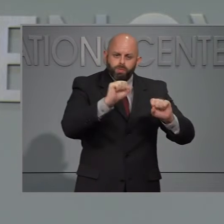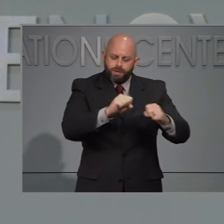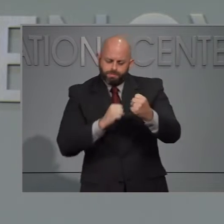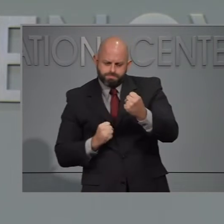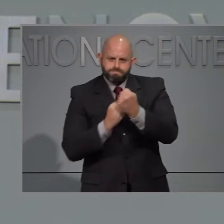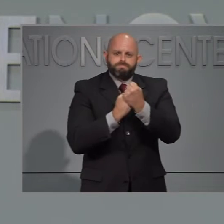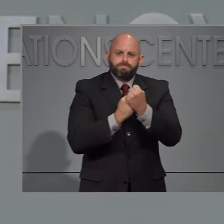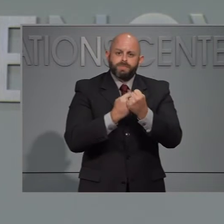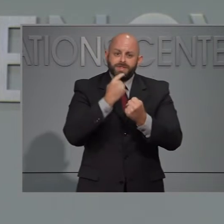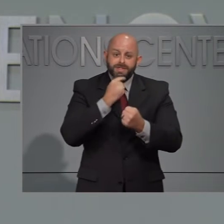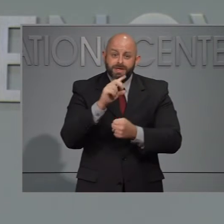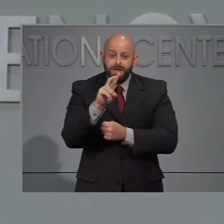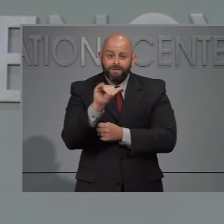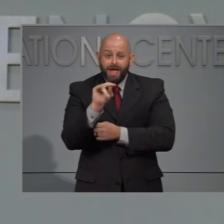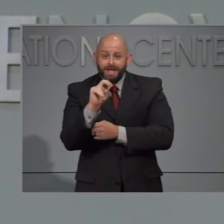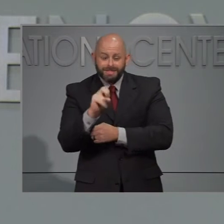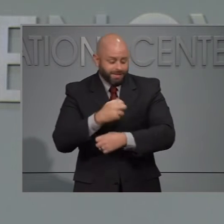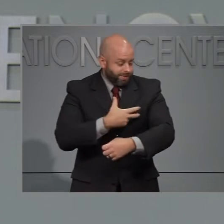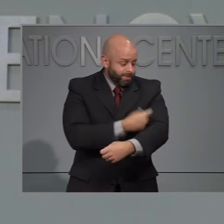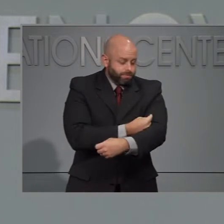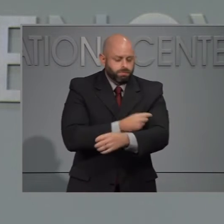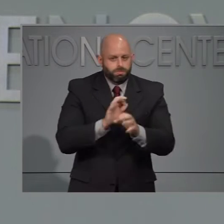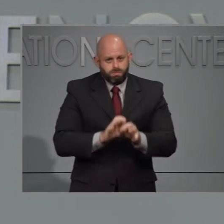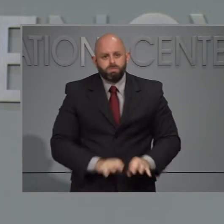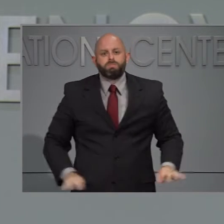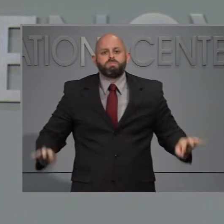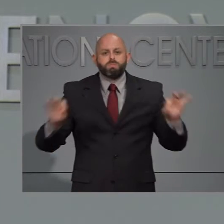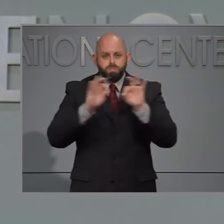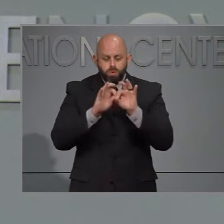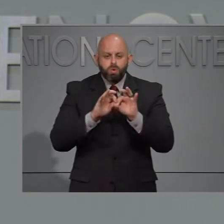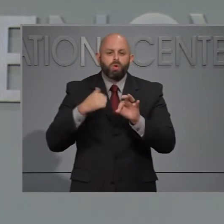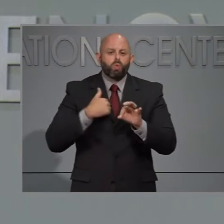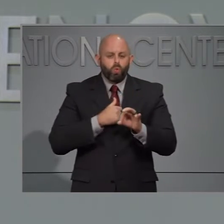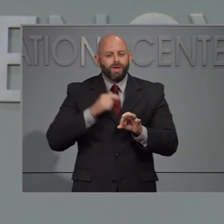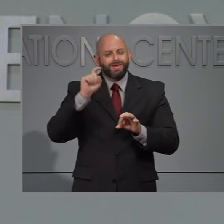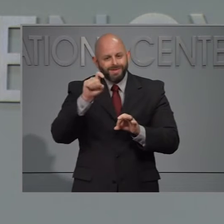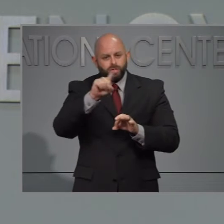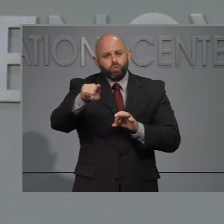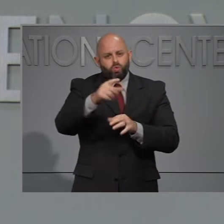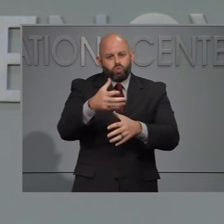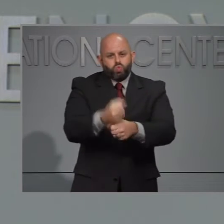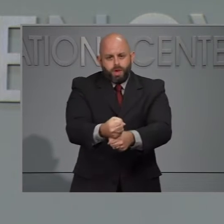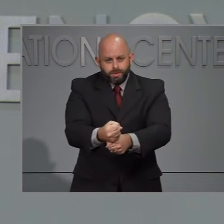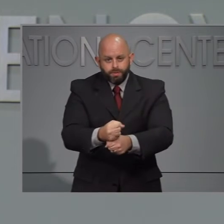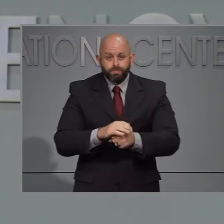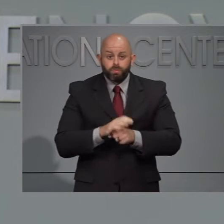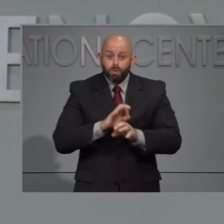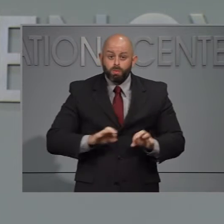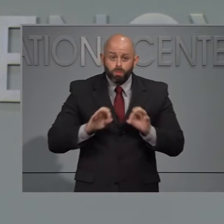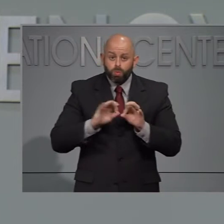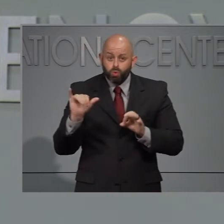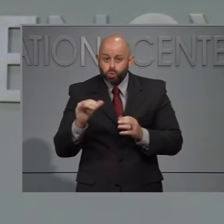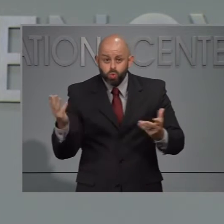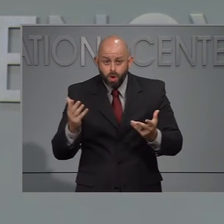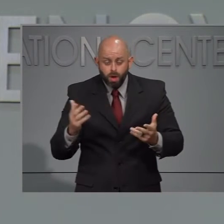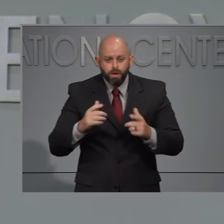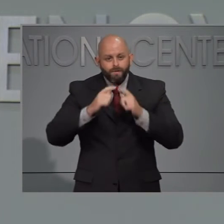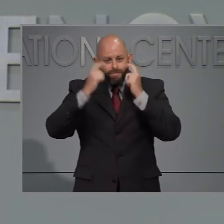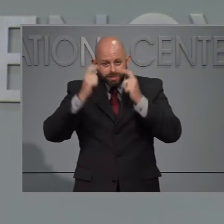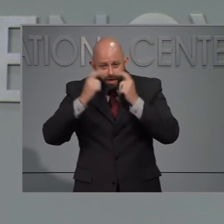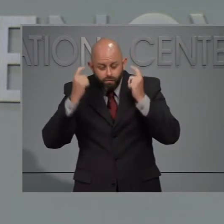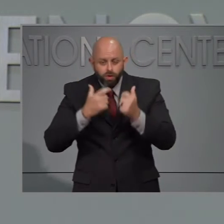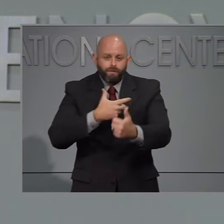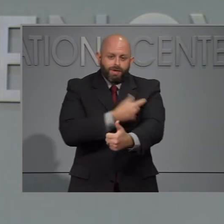decir que la respuesta a este esfuerzo es importante, sea ponerse tapabocas o haciéndose la vacuna. Gracias.